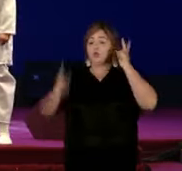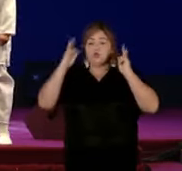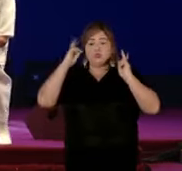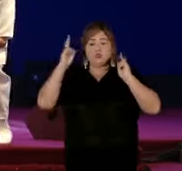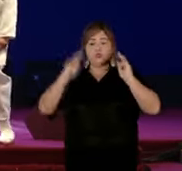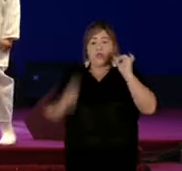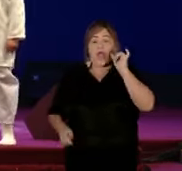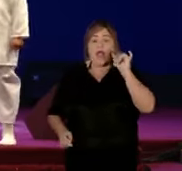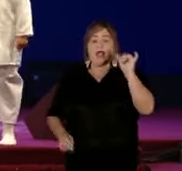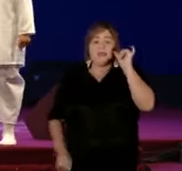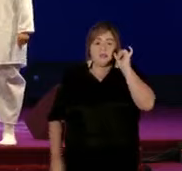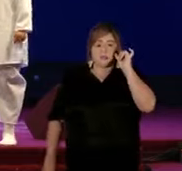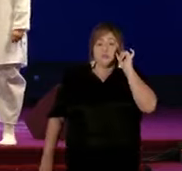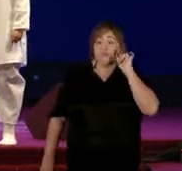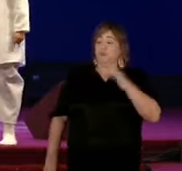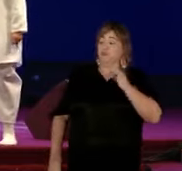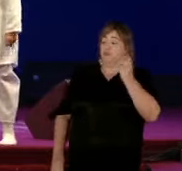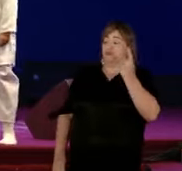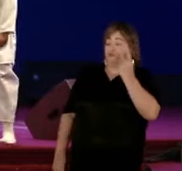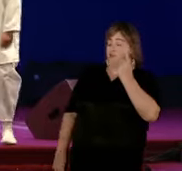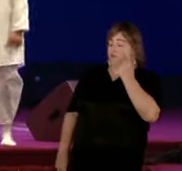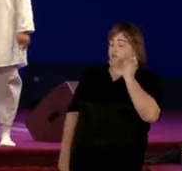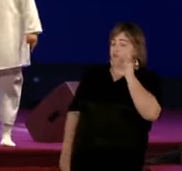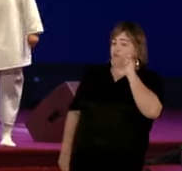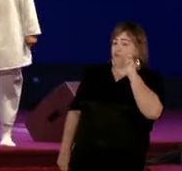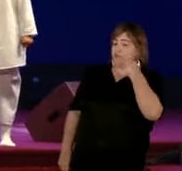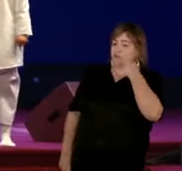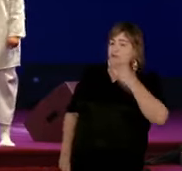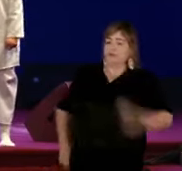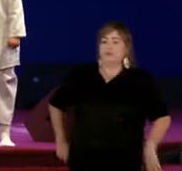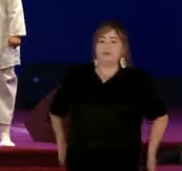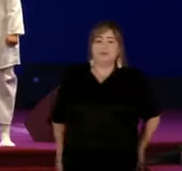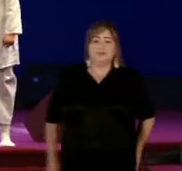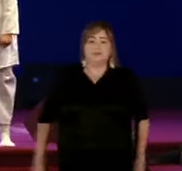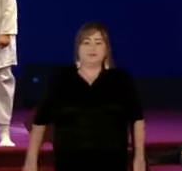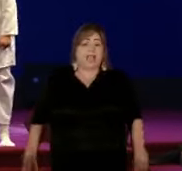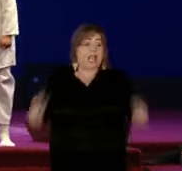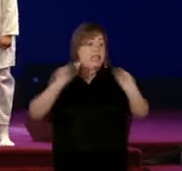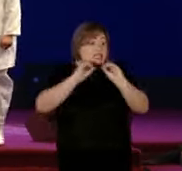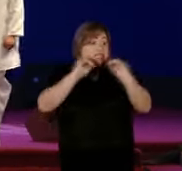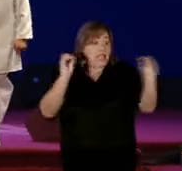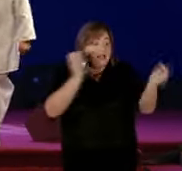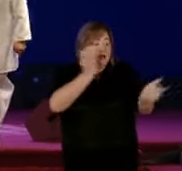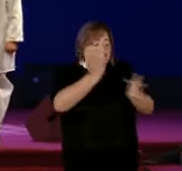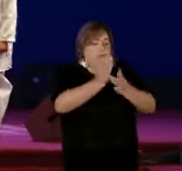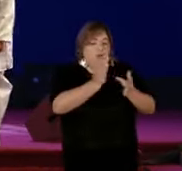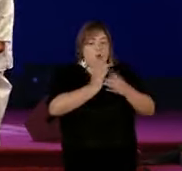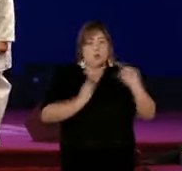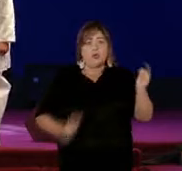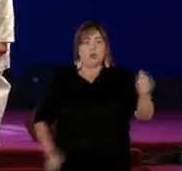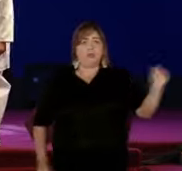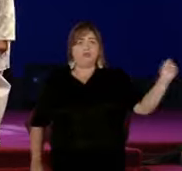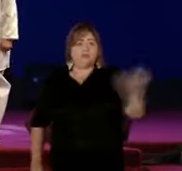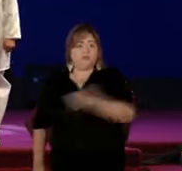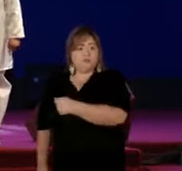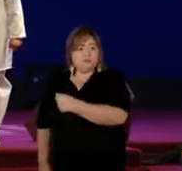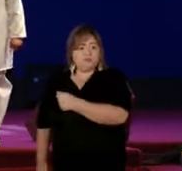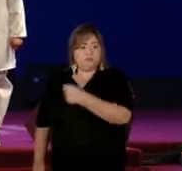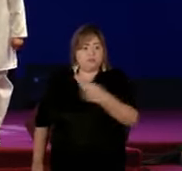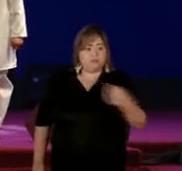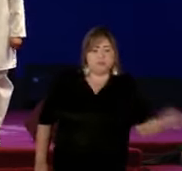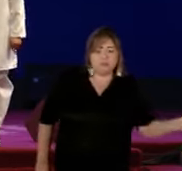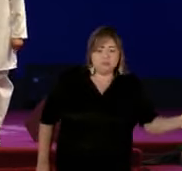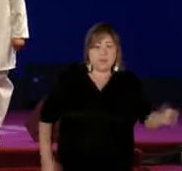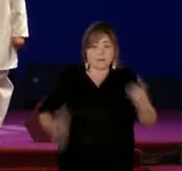Antiel. Tacho, te quedó bien bonito. Alejandro no tenía técnica, nada de técnica, eso era palo limpio, que se les pegara, le iban a andar.